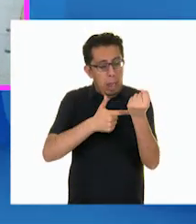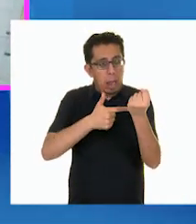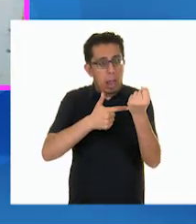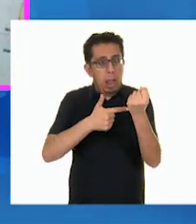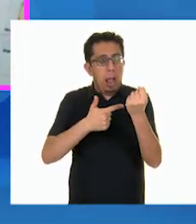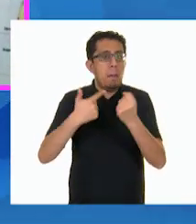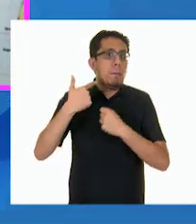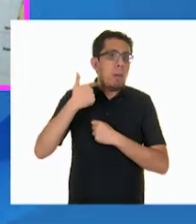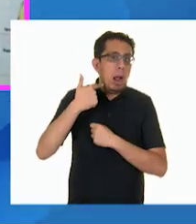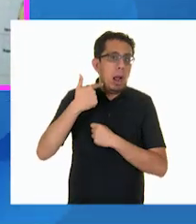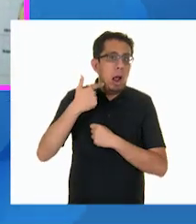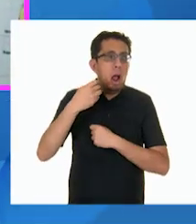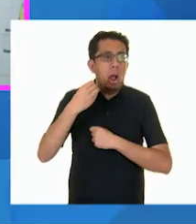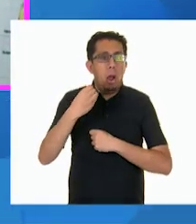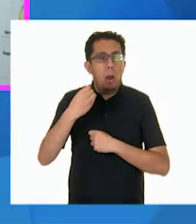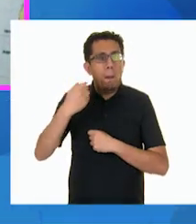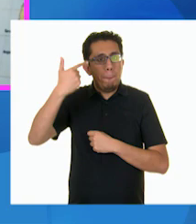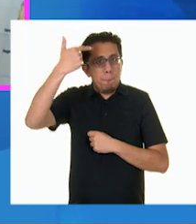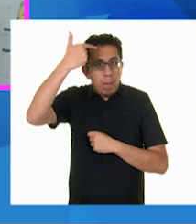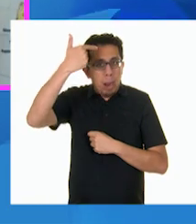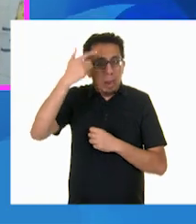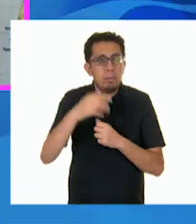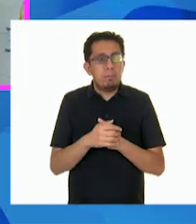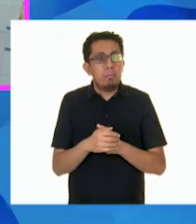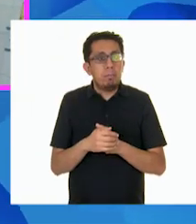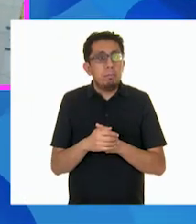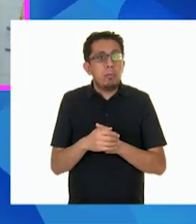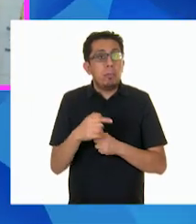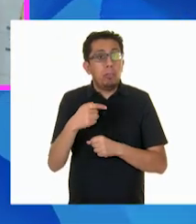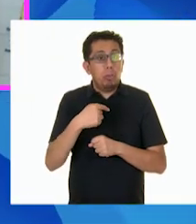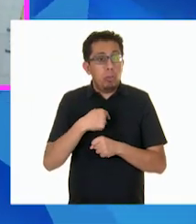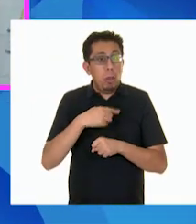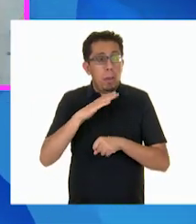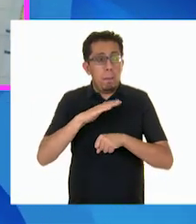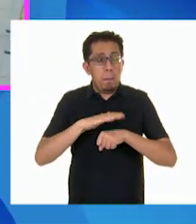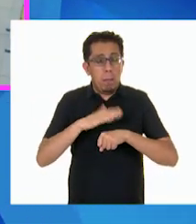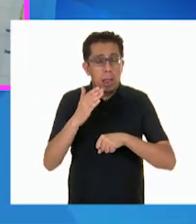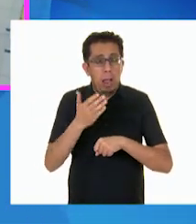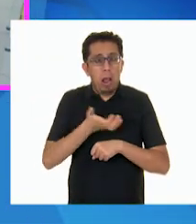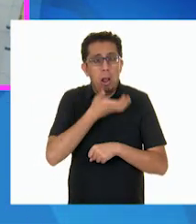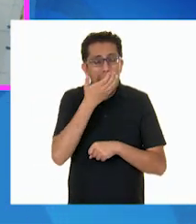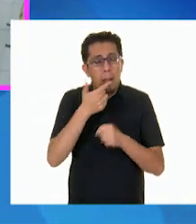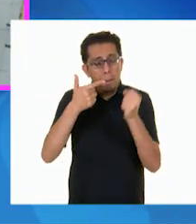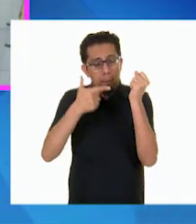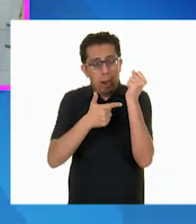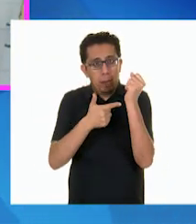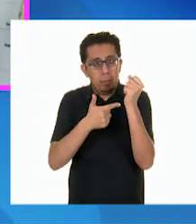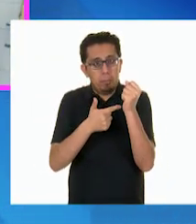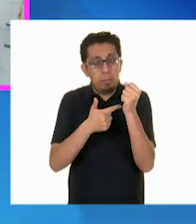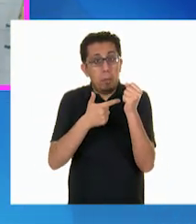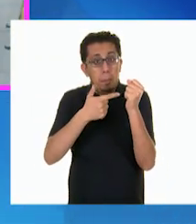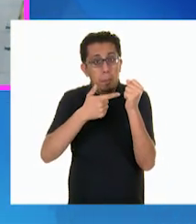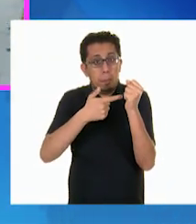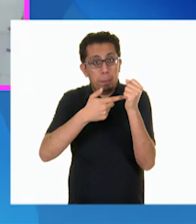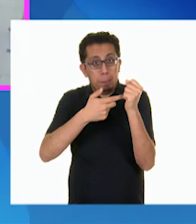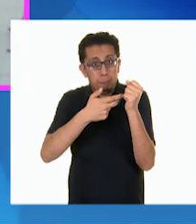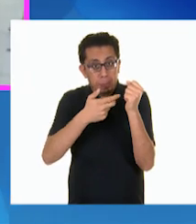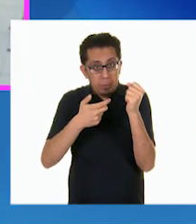el cuello o en la frente. Yo normalmente lo uso en la mano. Así. Presionas el gatillo de